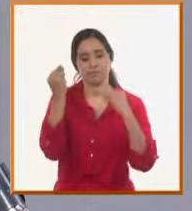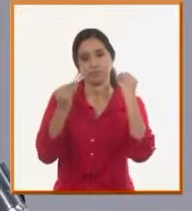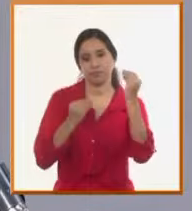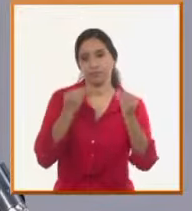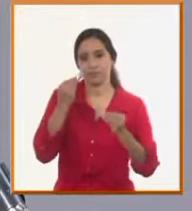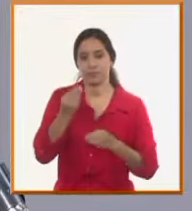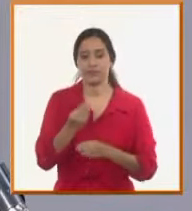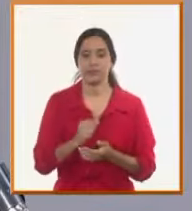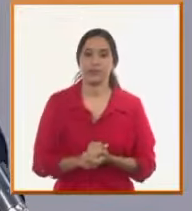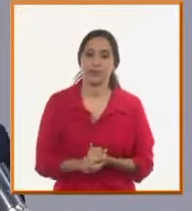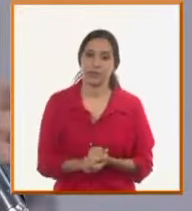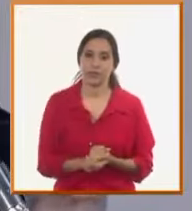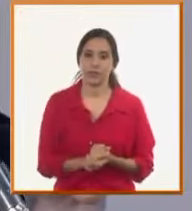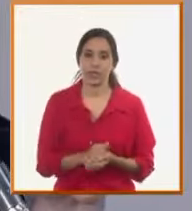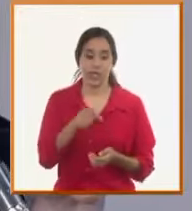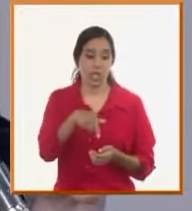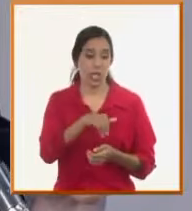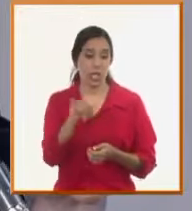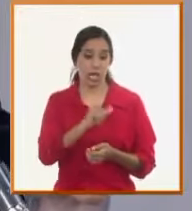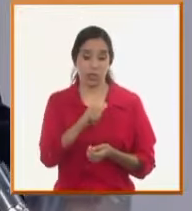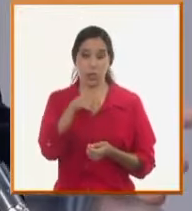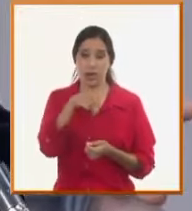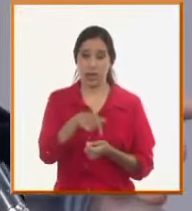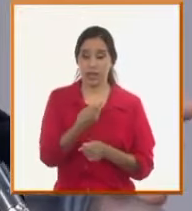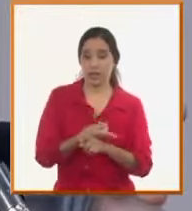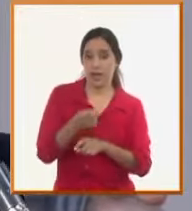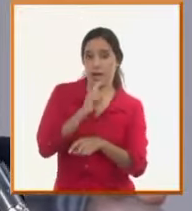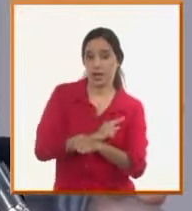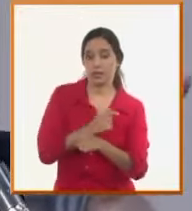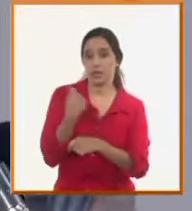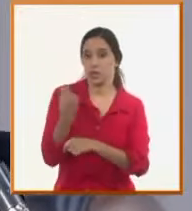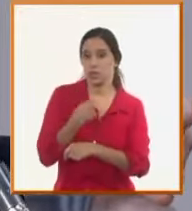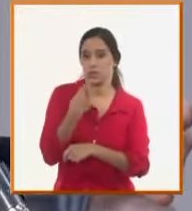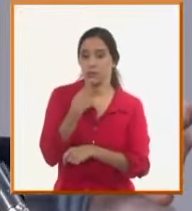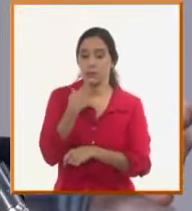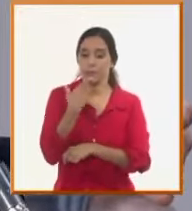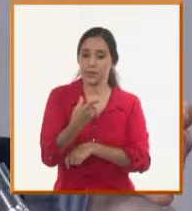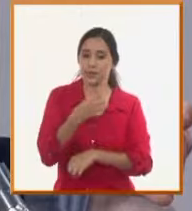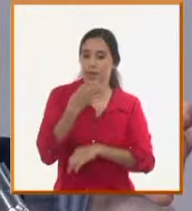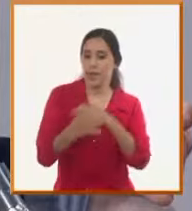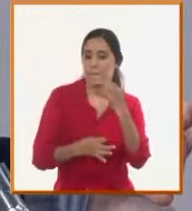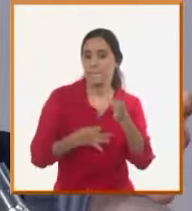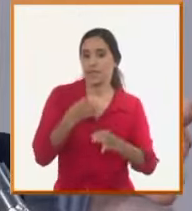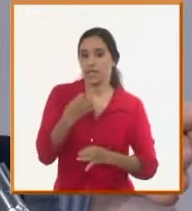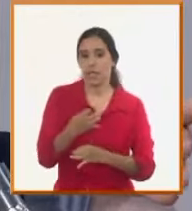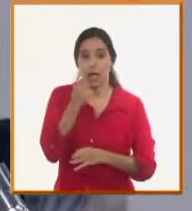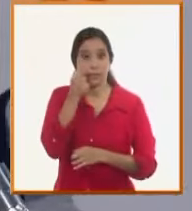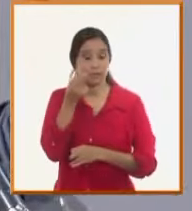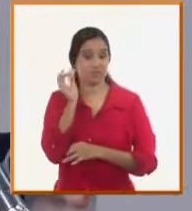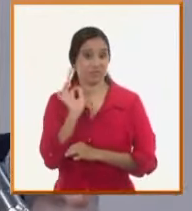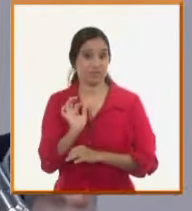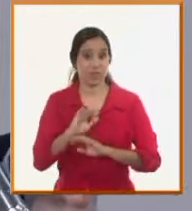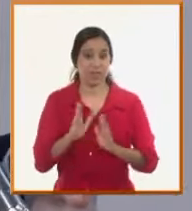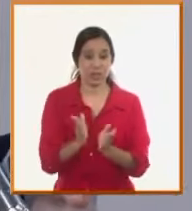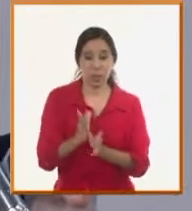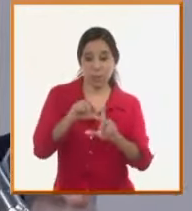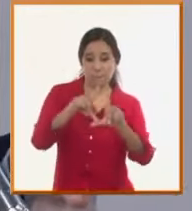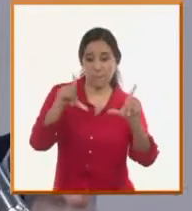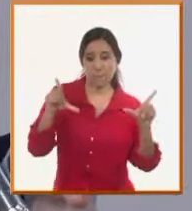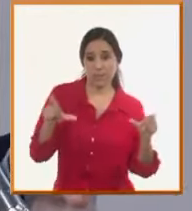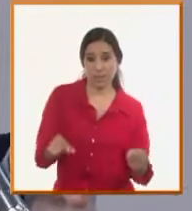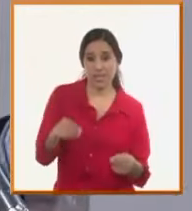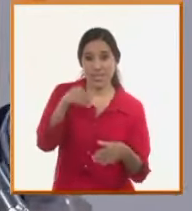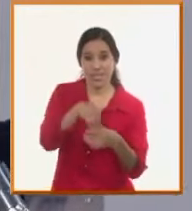caso, como nosotros tenemos dispersión en todo el país, representación en todo el país e inclusive dentro